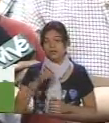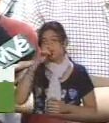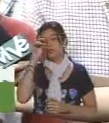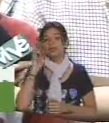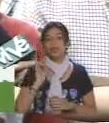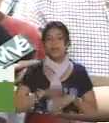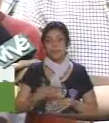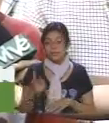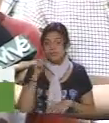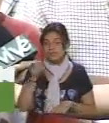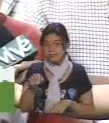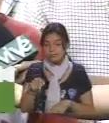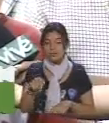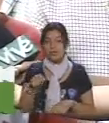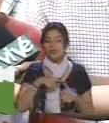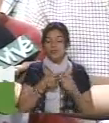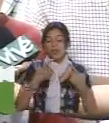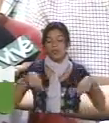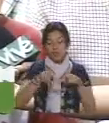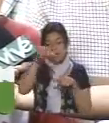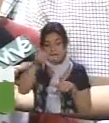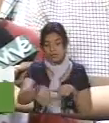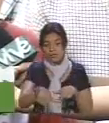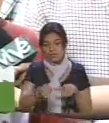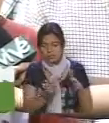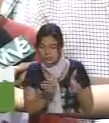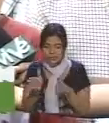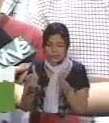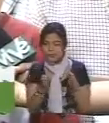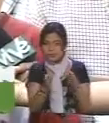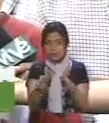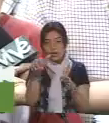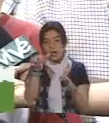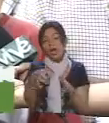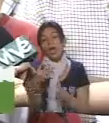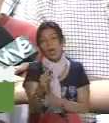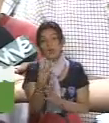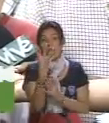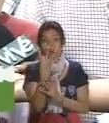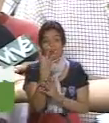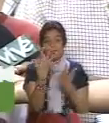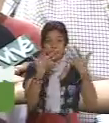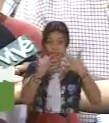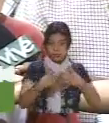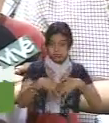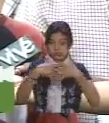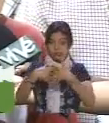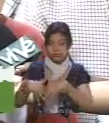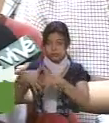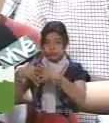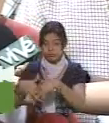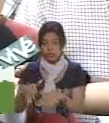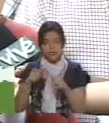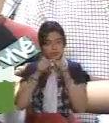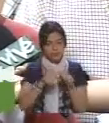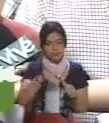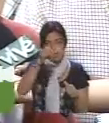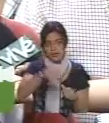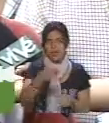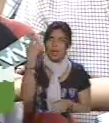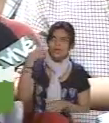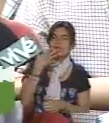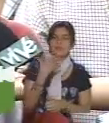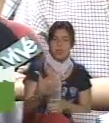Chama. Y estamos aquí en el sector El Laberinto, donde se encuentran cuatro máquinas que están aquí desde diciembre, que han